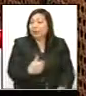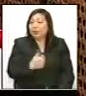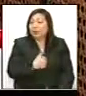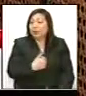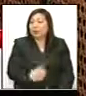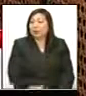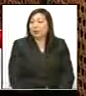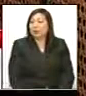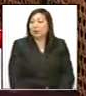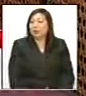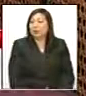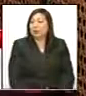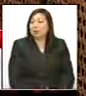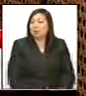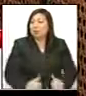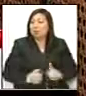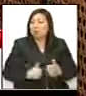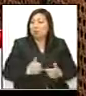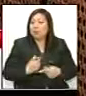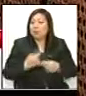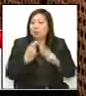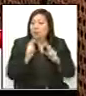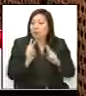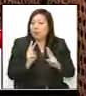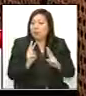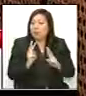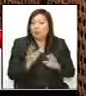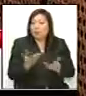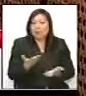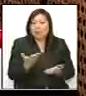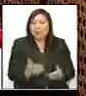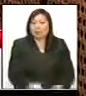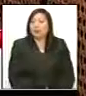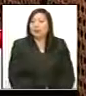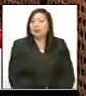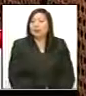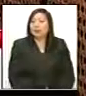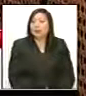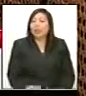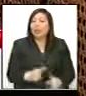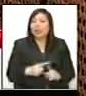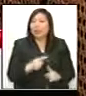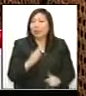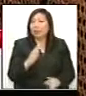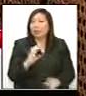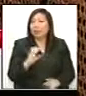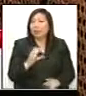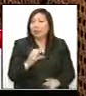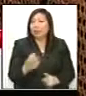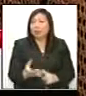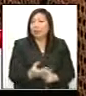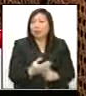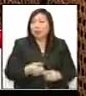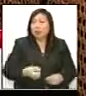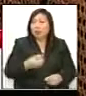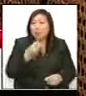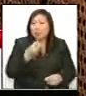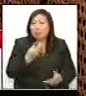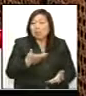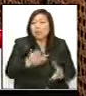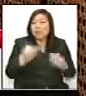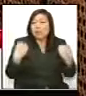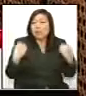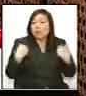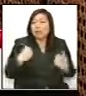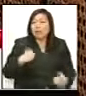la doctora Mónica, vivimos día a día con la paciente, el paciente que tiene TB. Ellos van a recoger sus canastas a las oficinas de